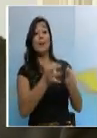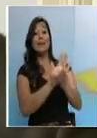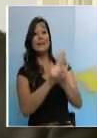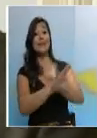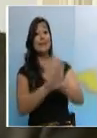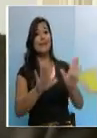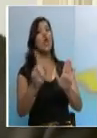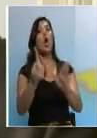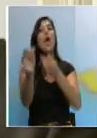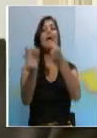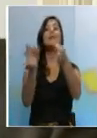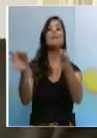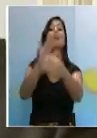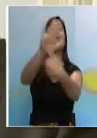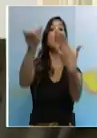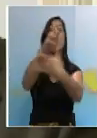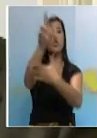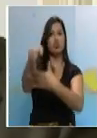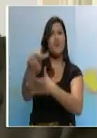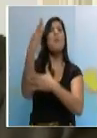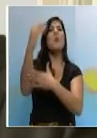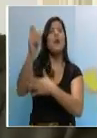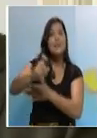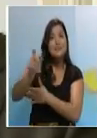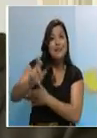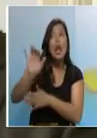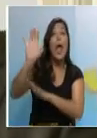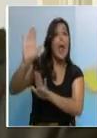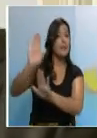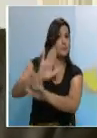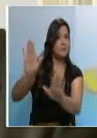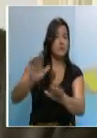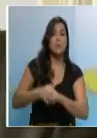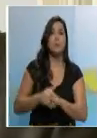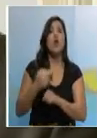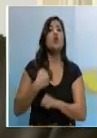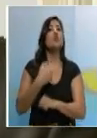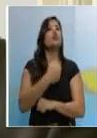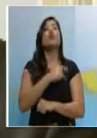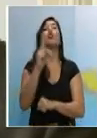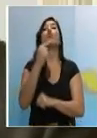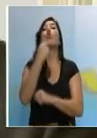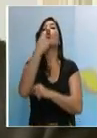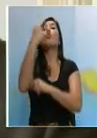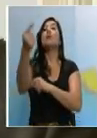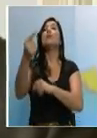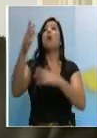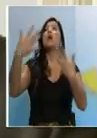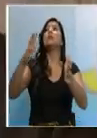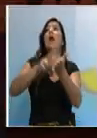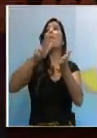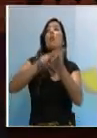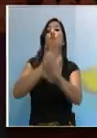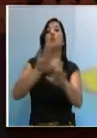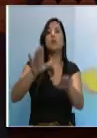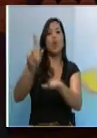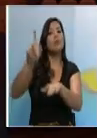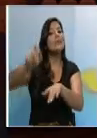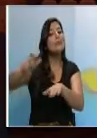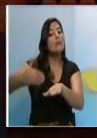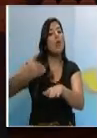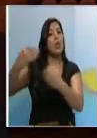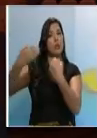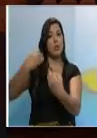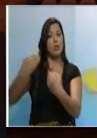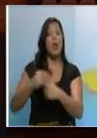necesario. Y eso es lo que estamos diciendo, nada más, no estamos dándole un cheque en blanco para aprobar impuestos. Pero en la